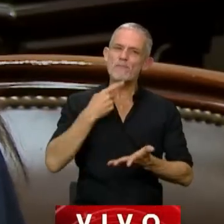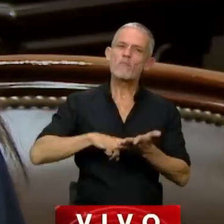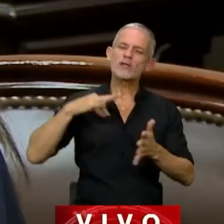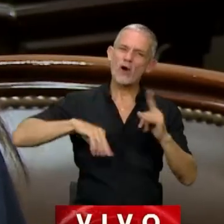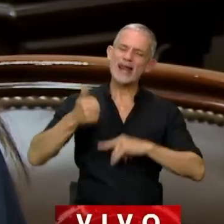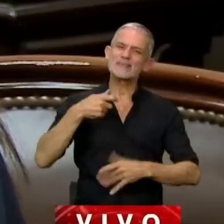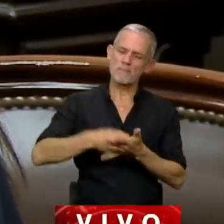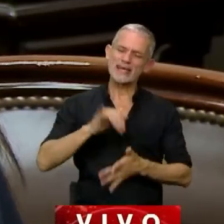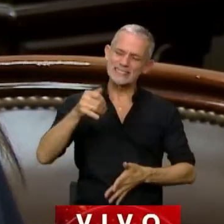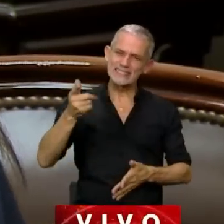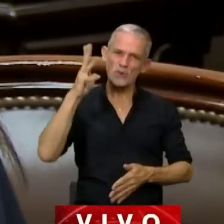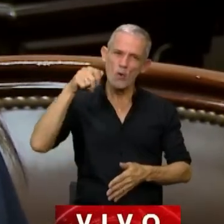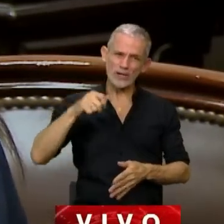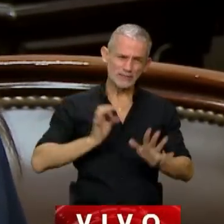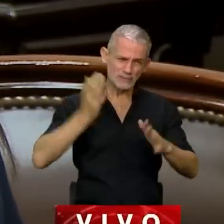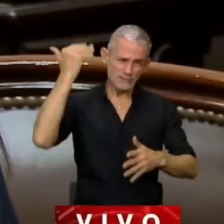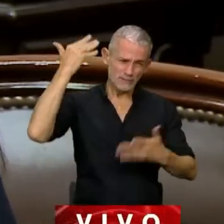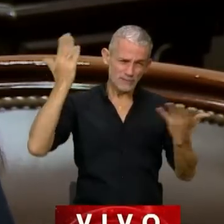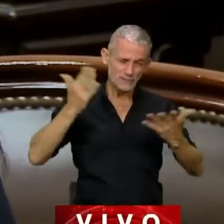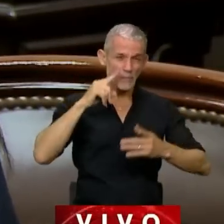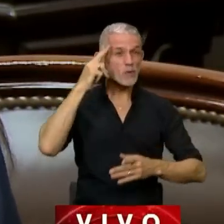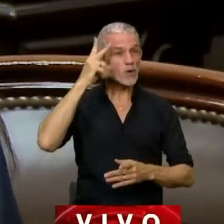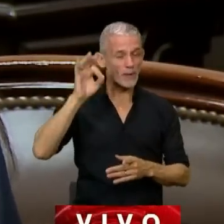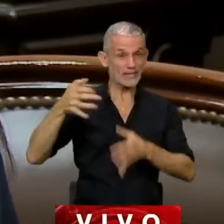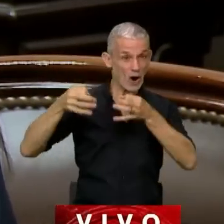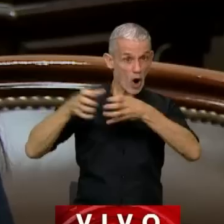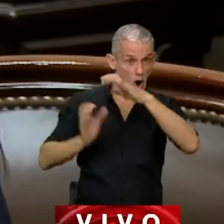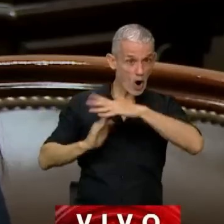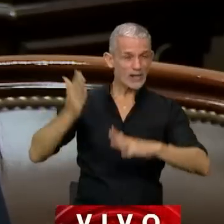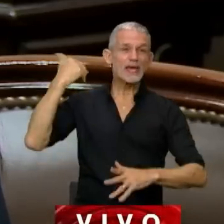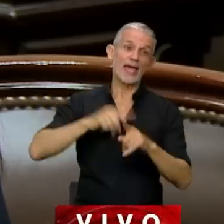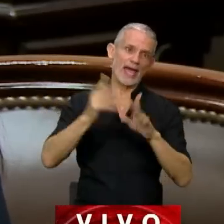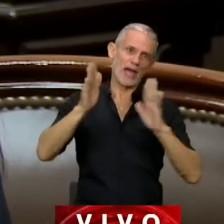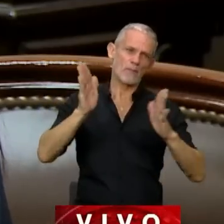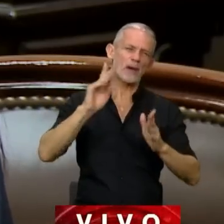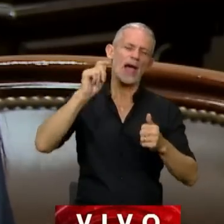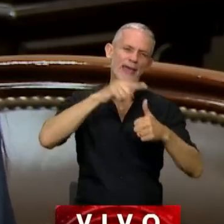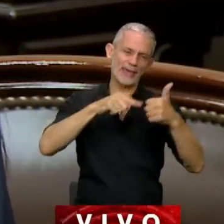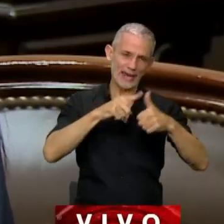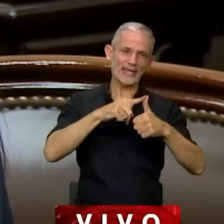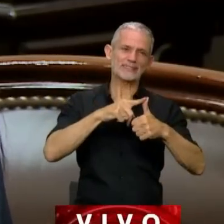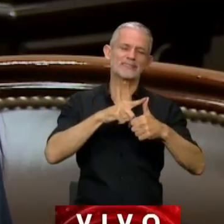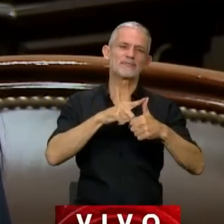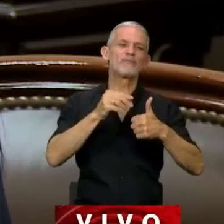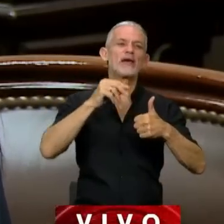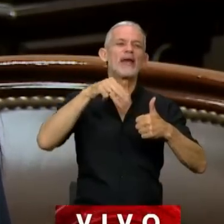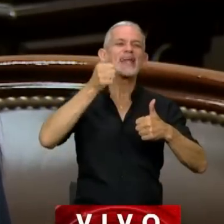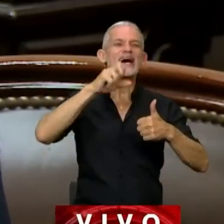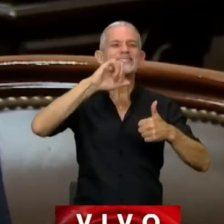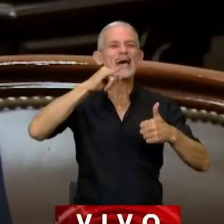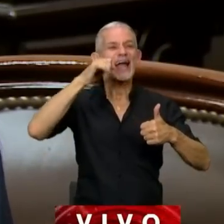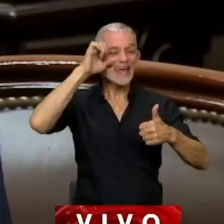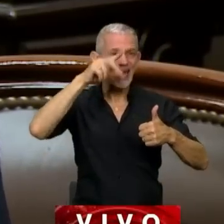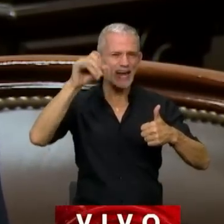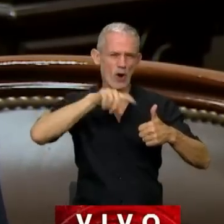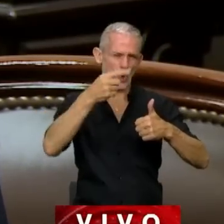el impuesto a las ganancias. Y la Corte de aquella época, integrada por el doctor Nazareno como